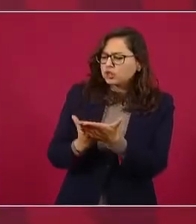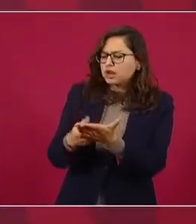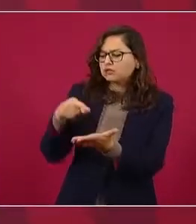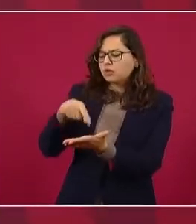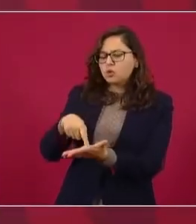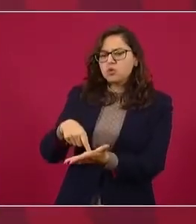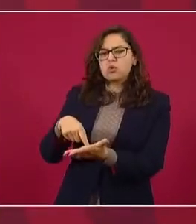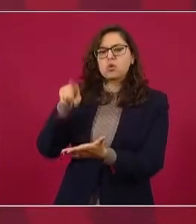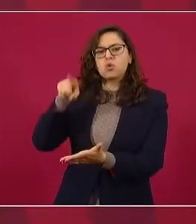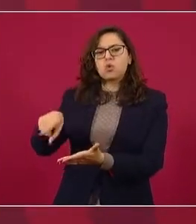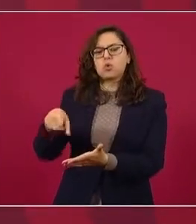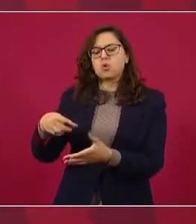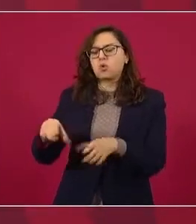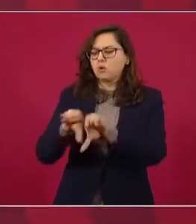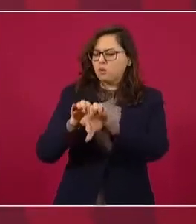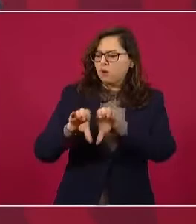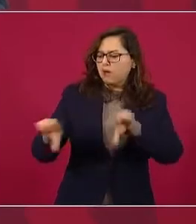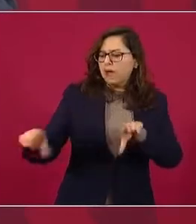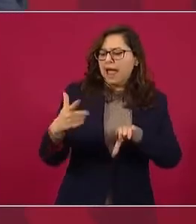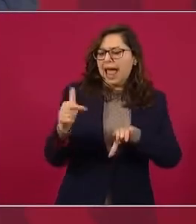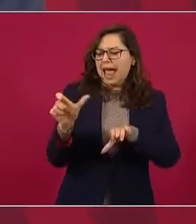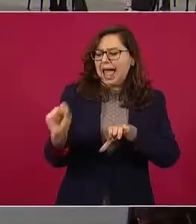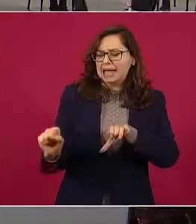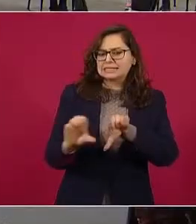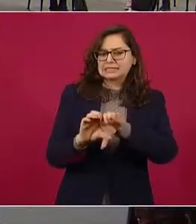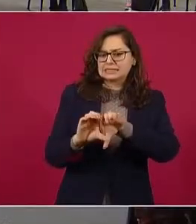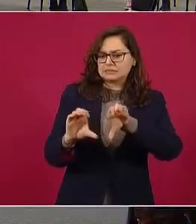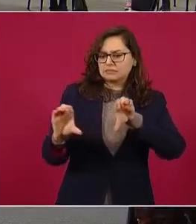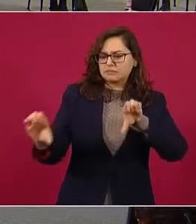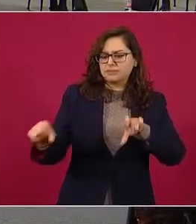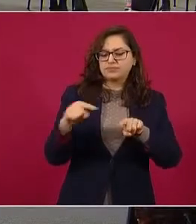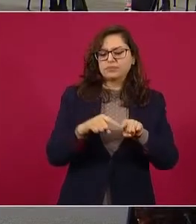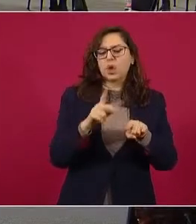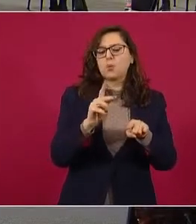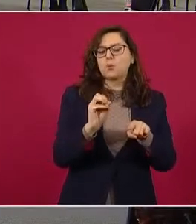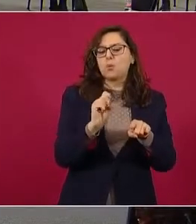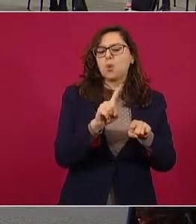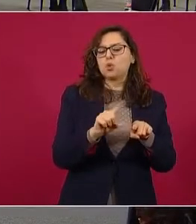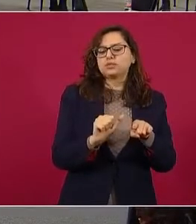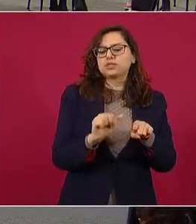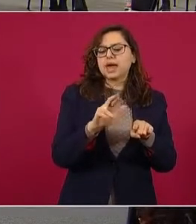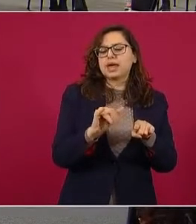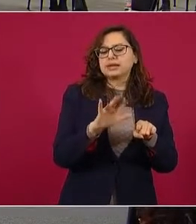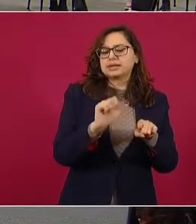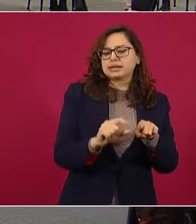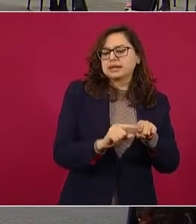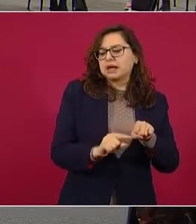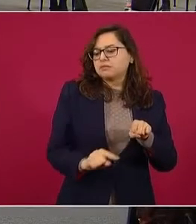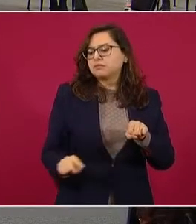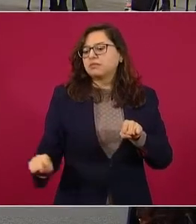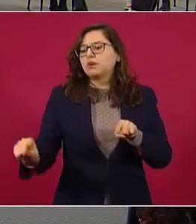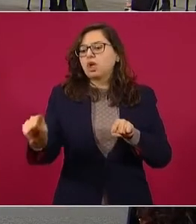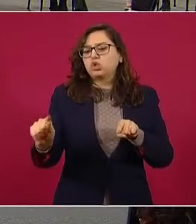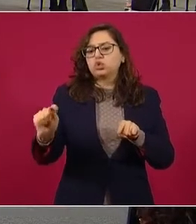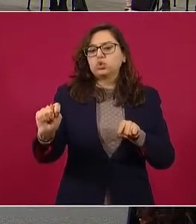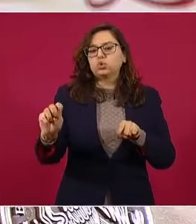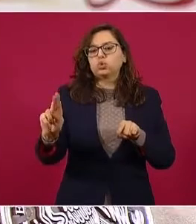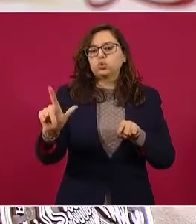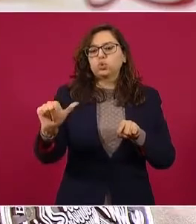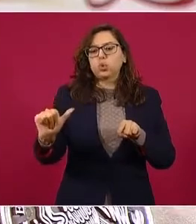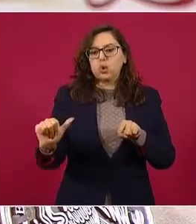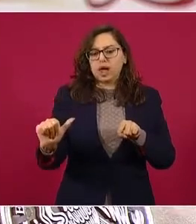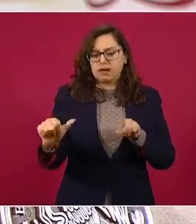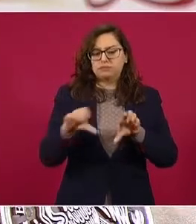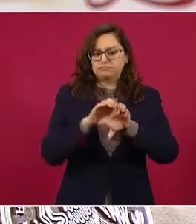había construido un gasoducto de Poza Rica a la refinería de Tula, y